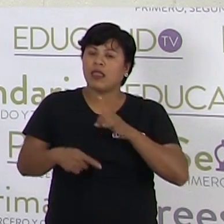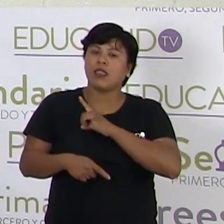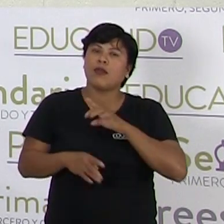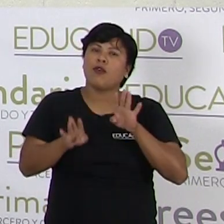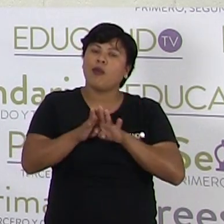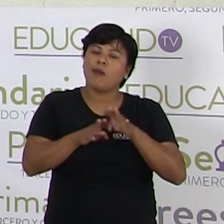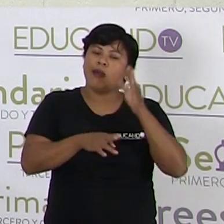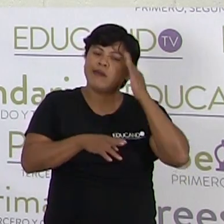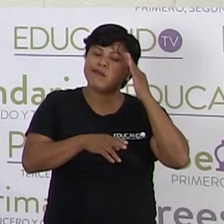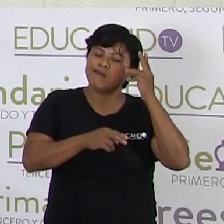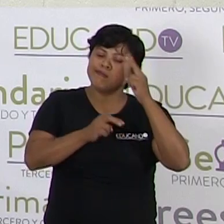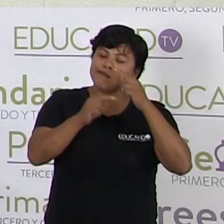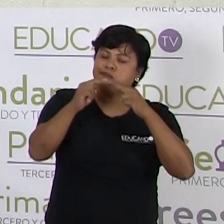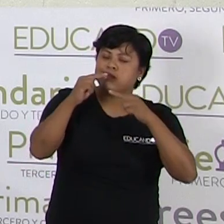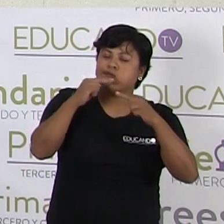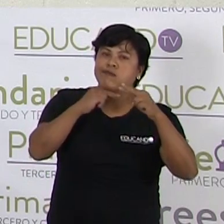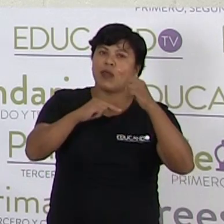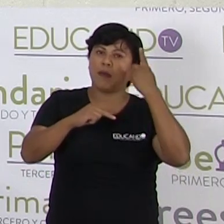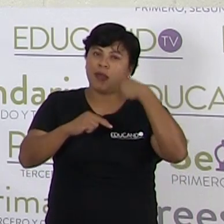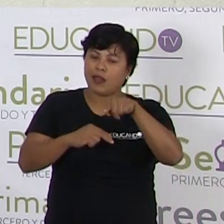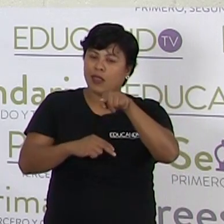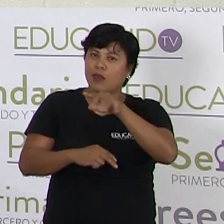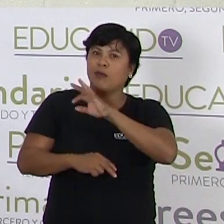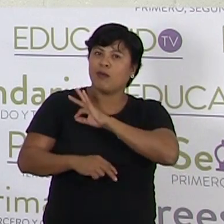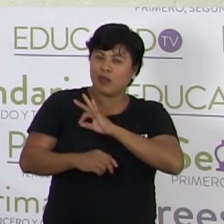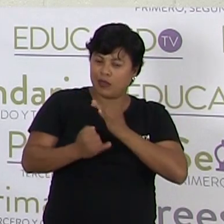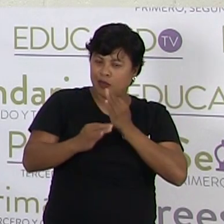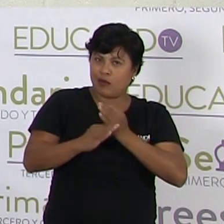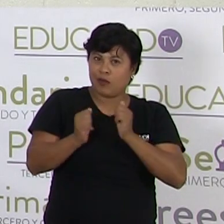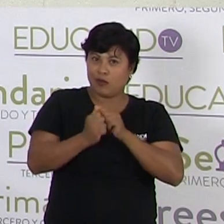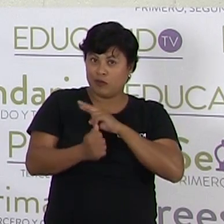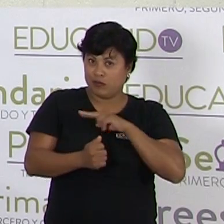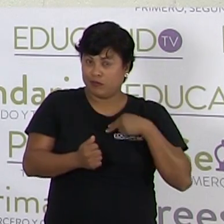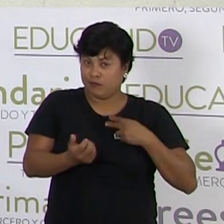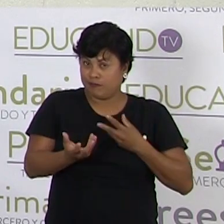conocer para tener el gusto de tenerte con nosotros?